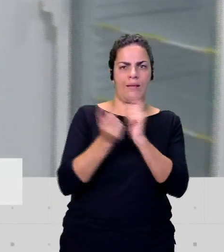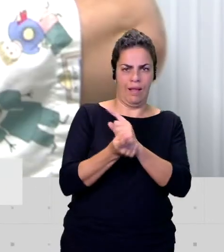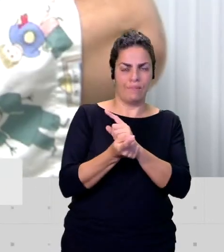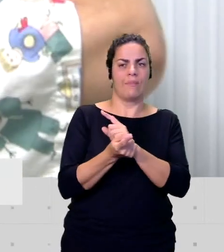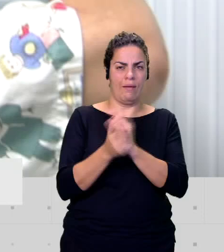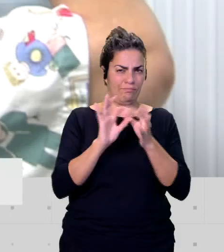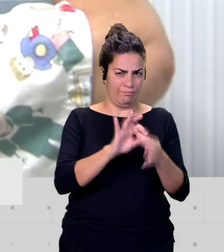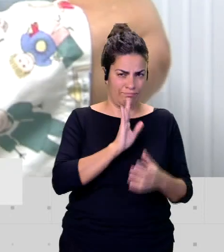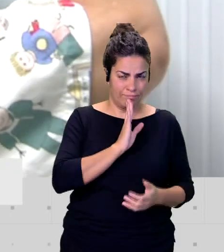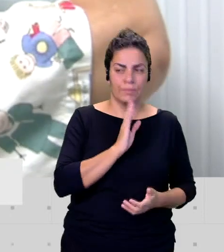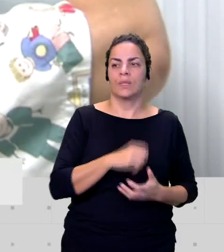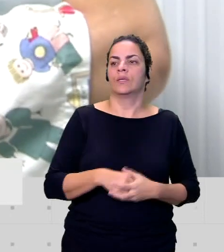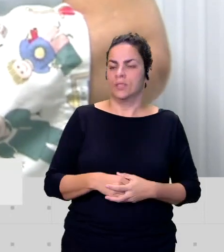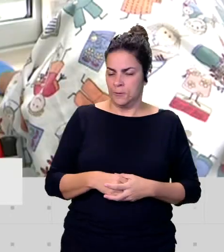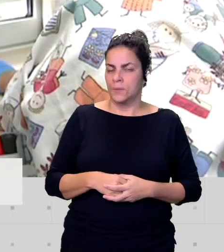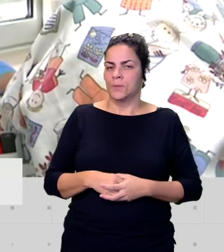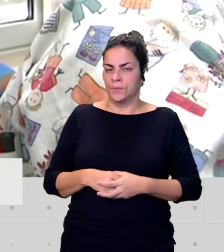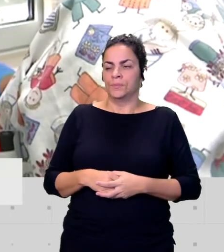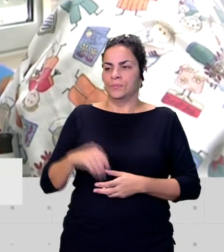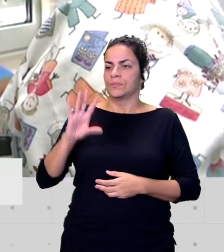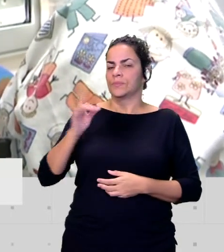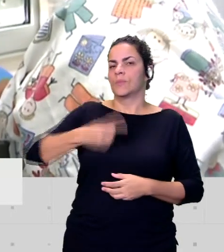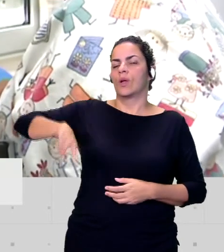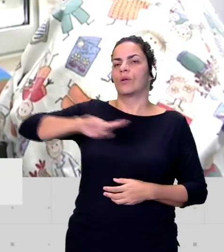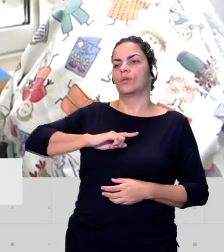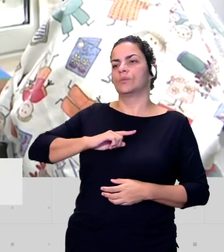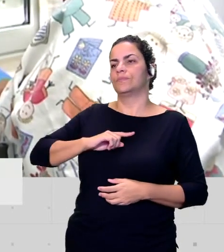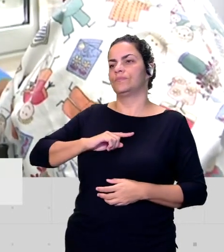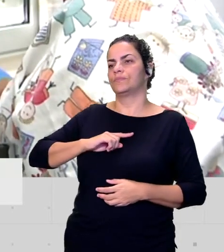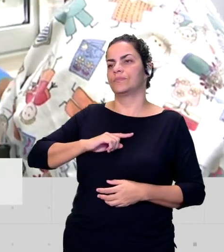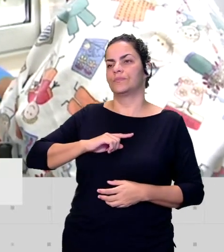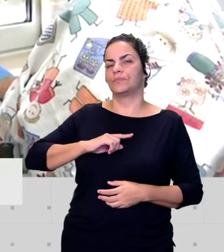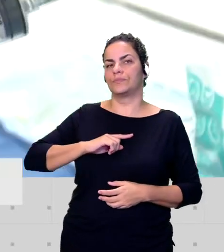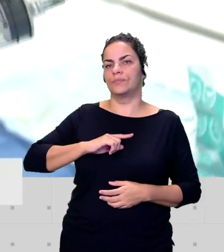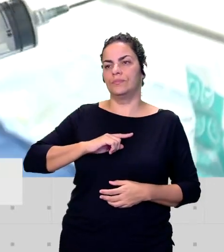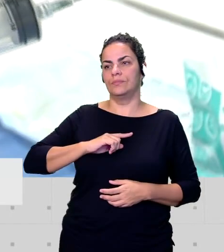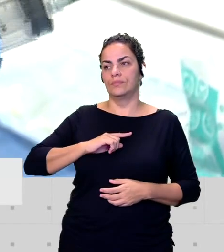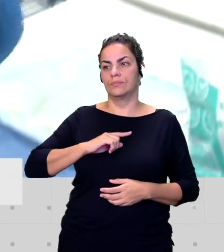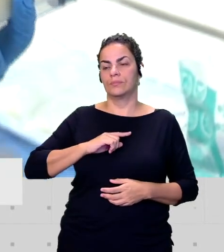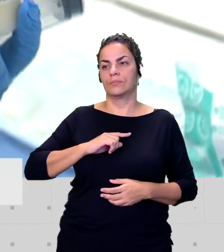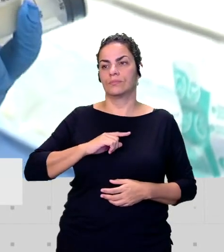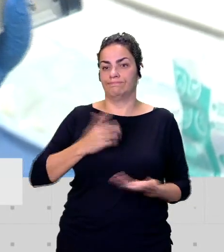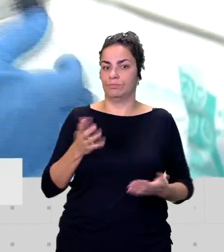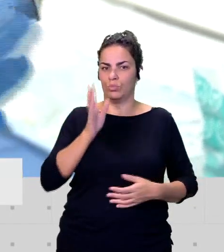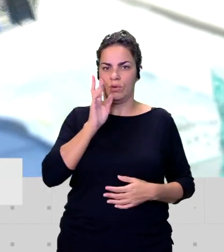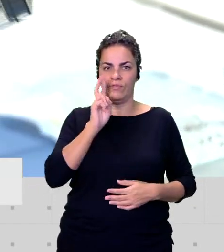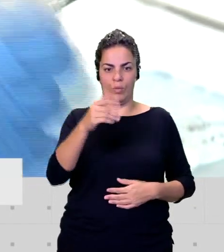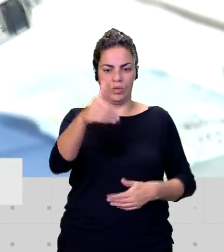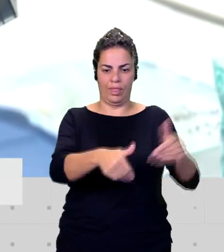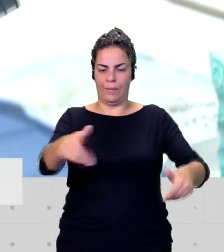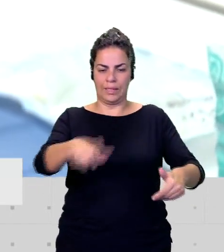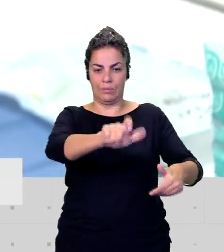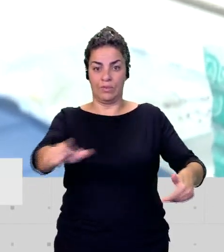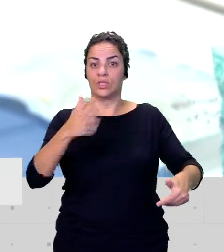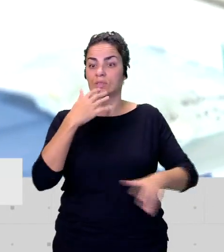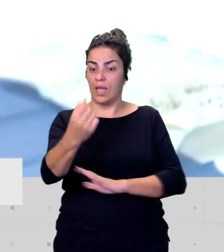sentido? Sí. Nosotros queríamos que, o sea, con el apoyo de la población, viendo las demandas que tienen y demás, hay